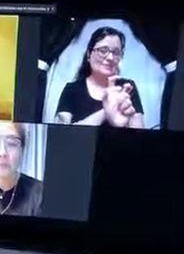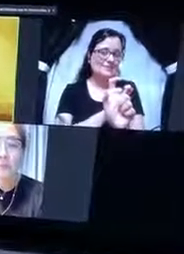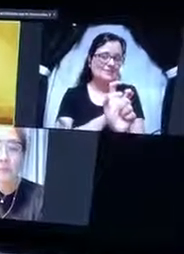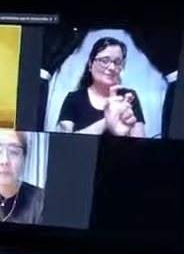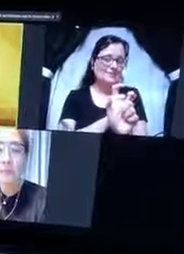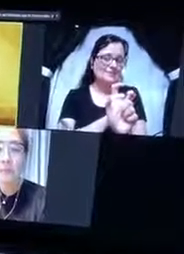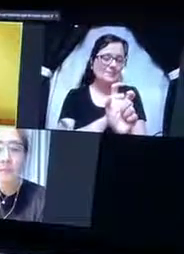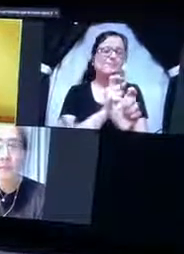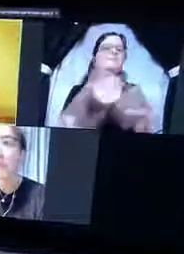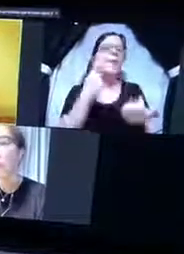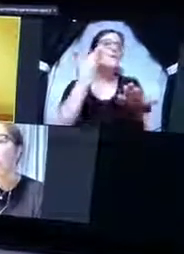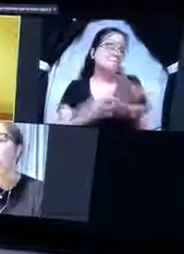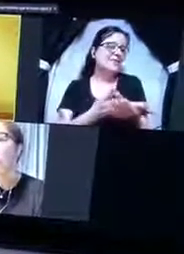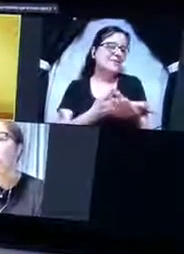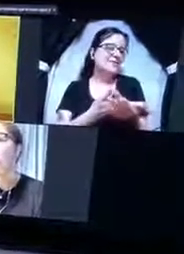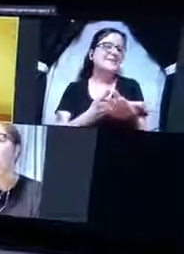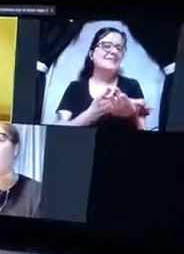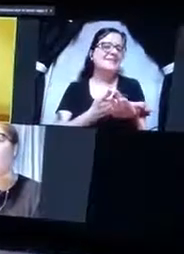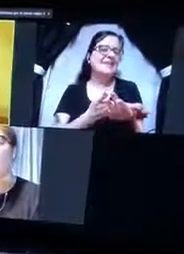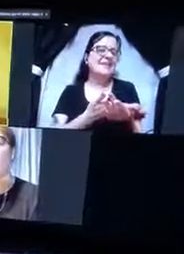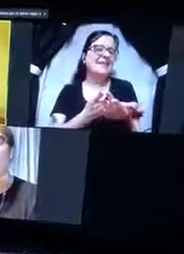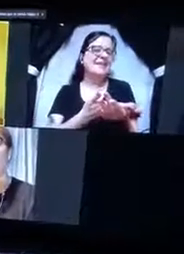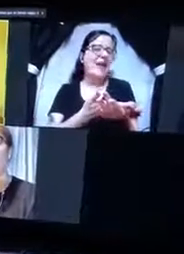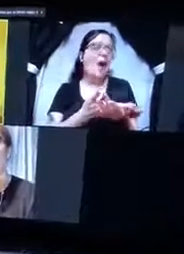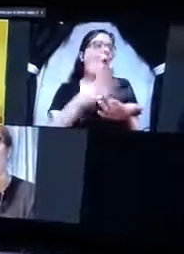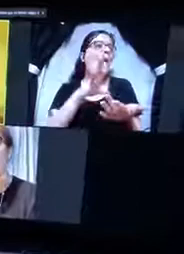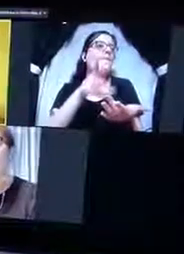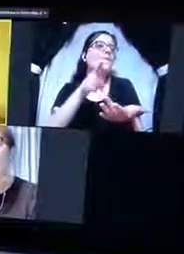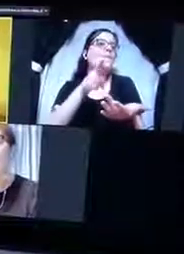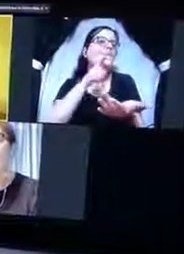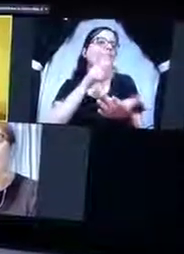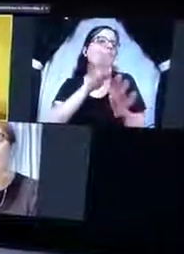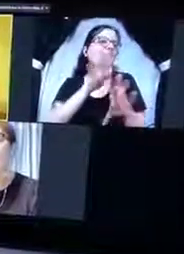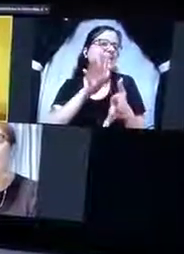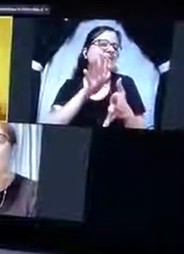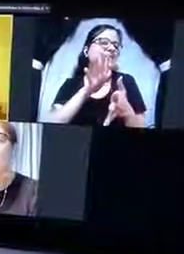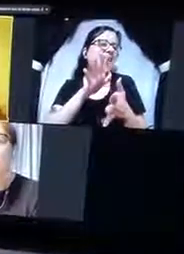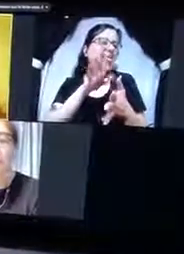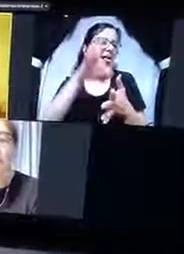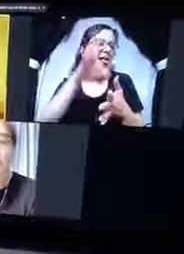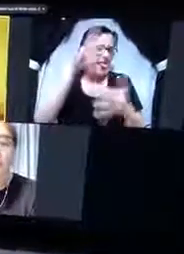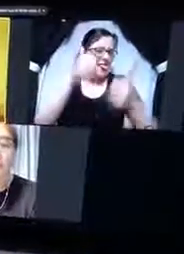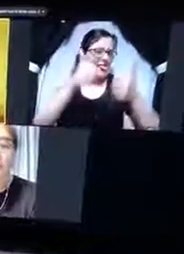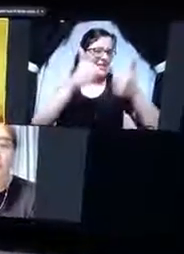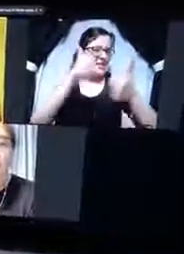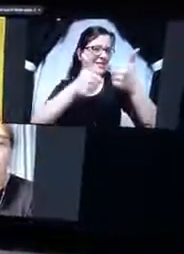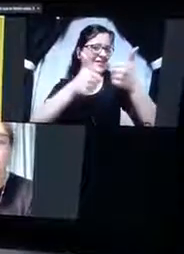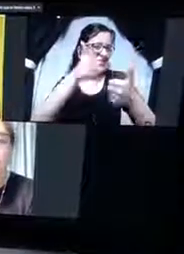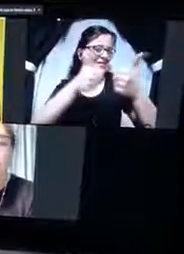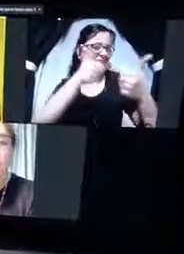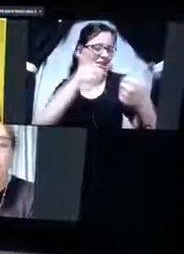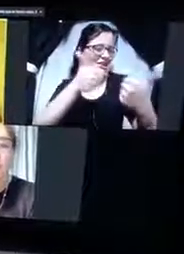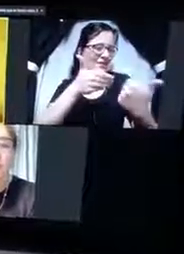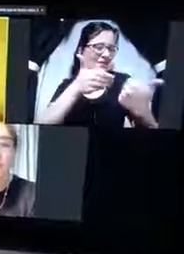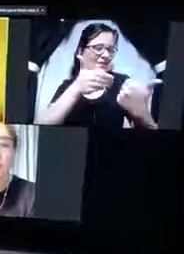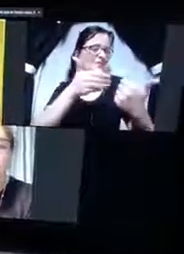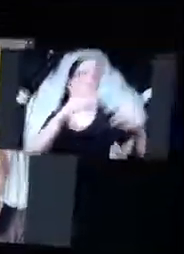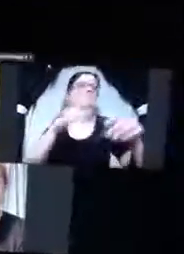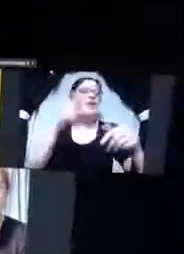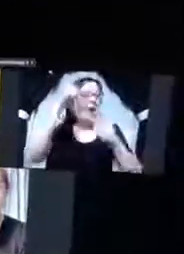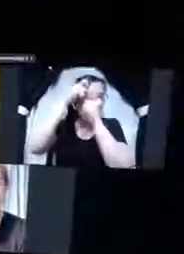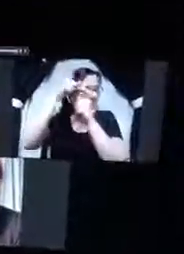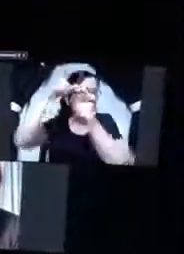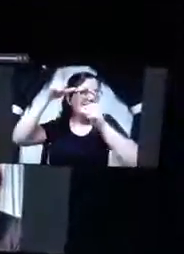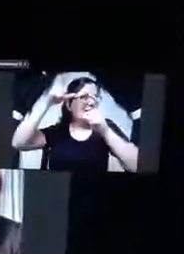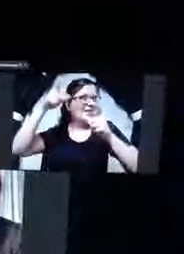propone cosas que implican desafíos para la imaginación, ¿sí? ¿A qué me refiero con esto?